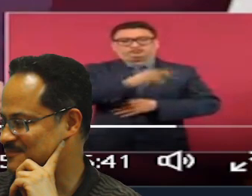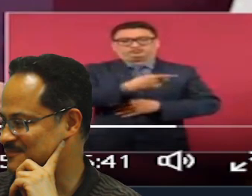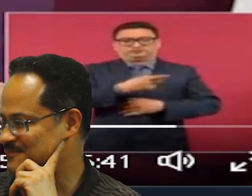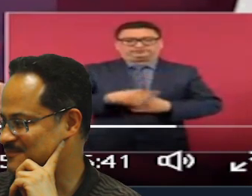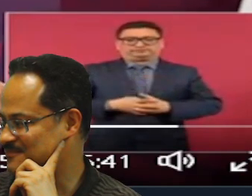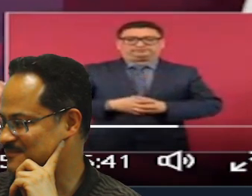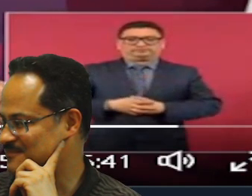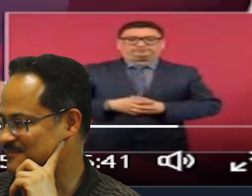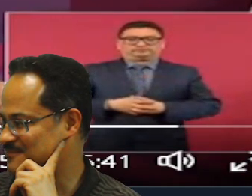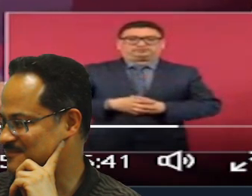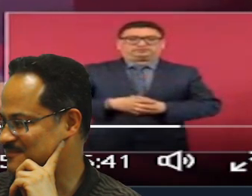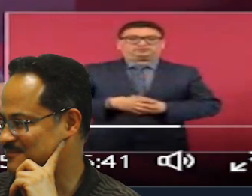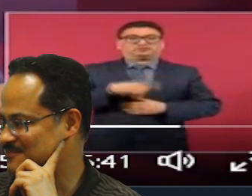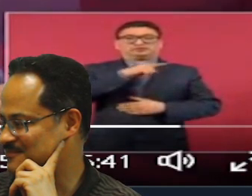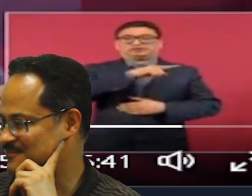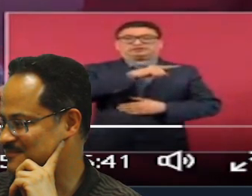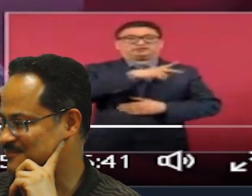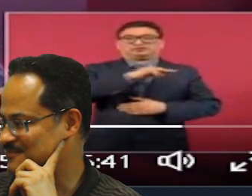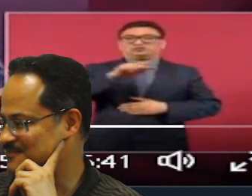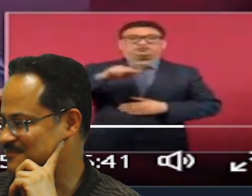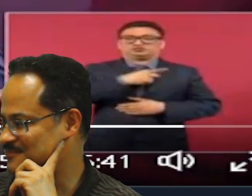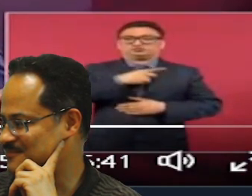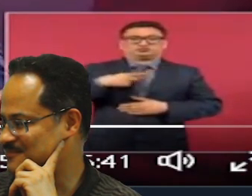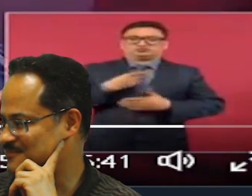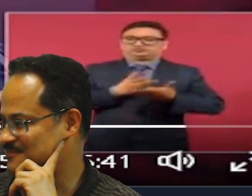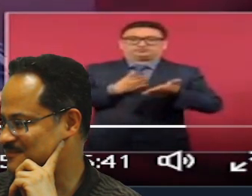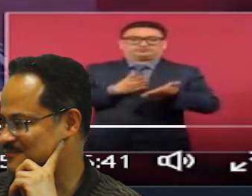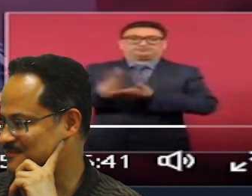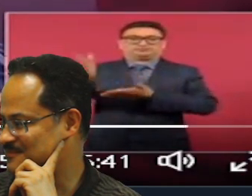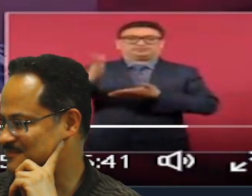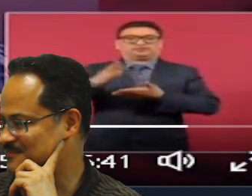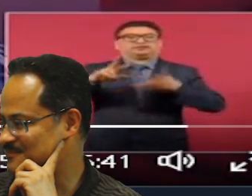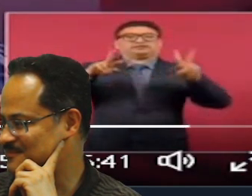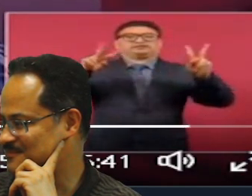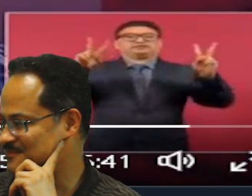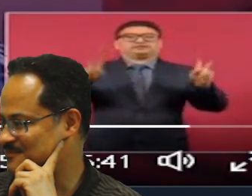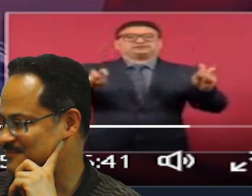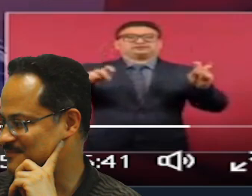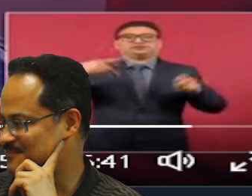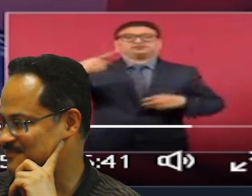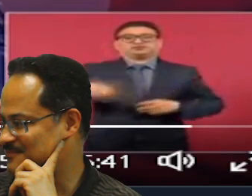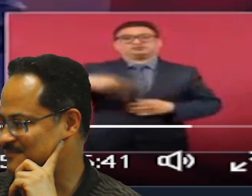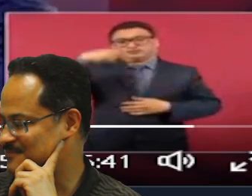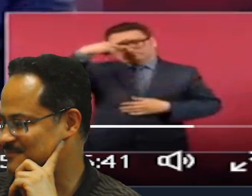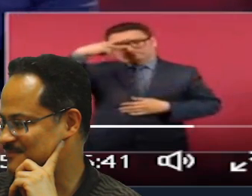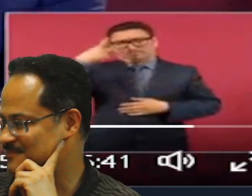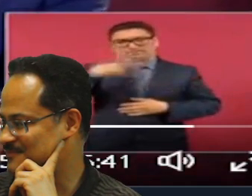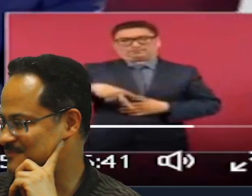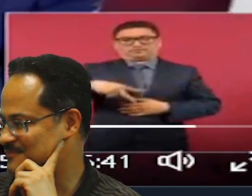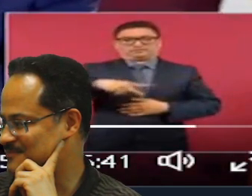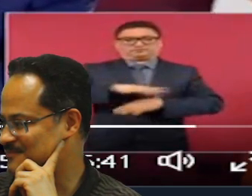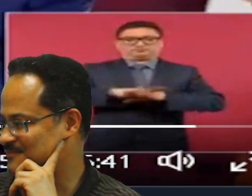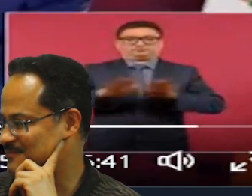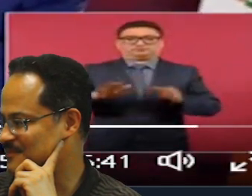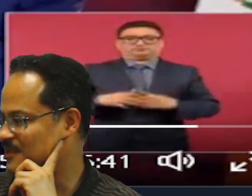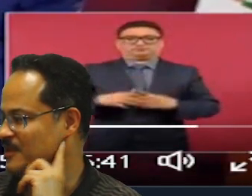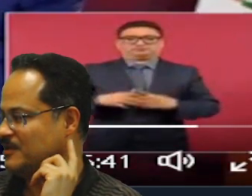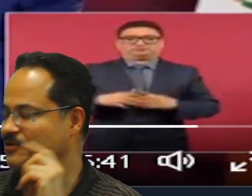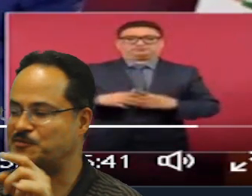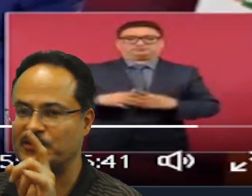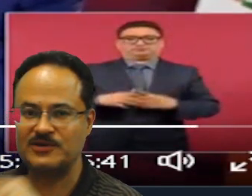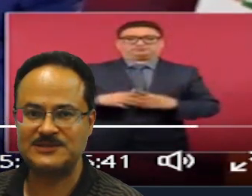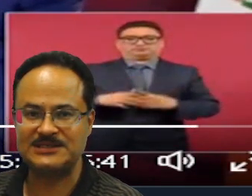le dije que no se metiera en asuntos que solo debían importarnos a nosotros